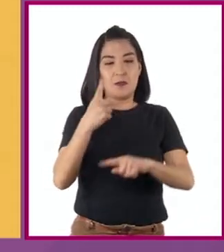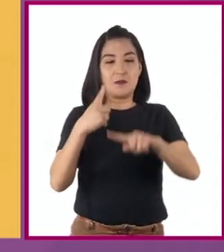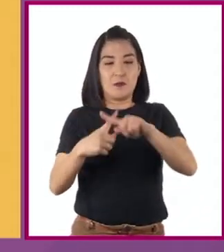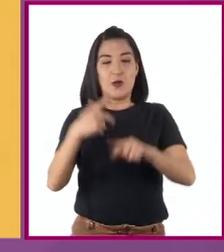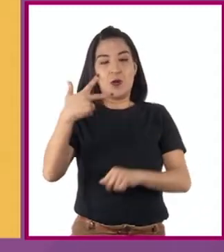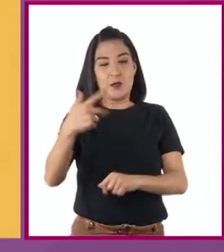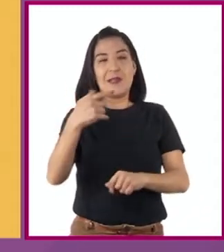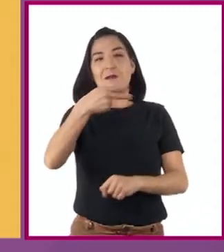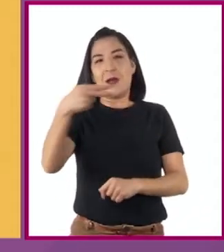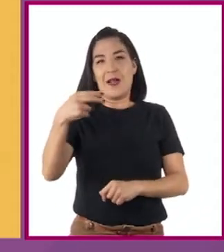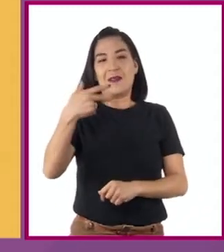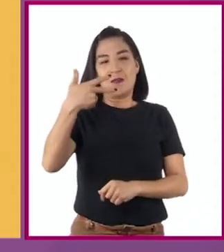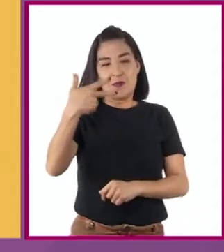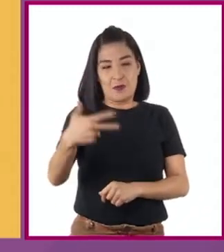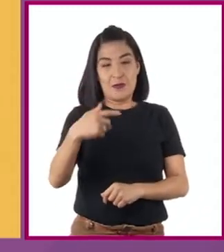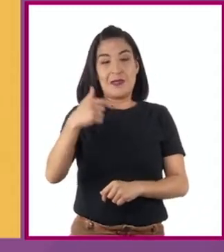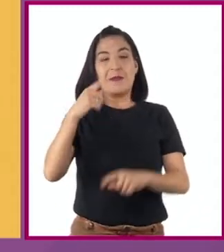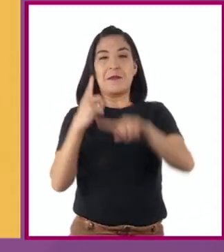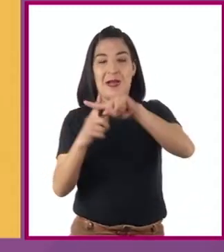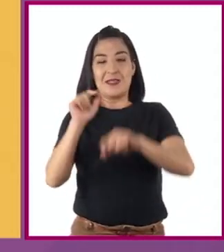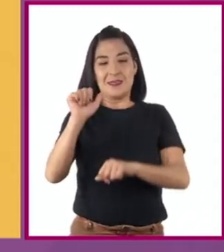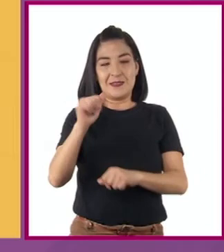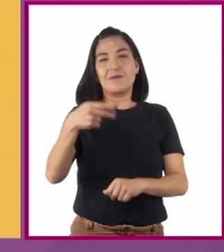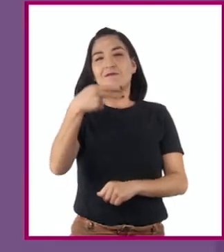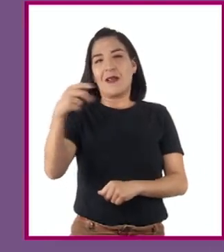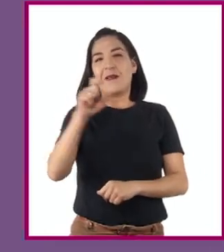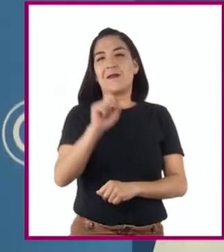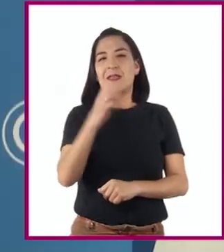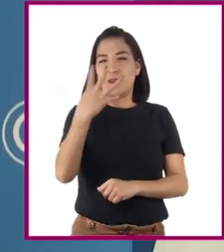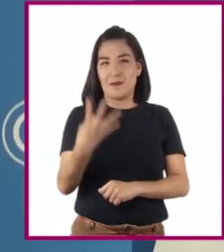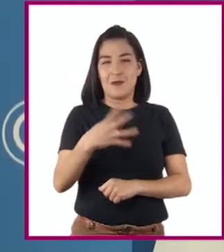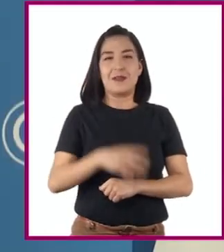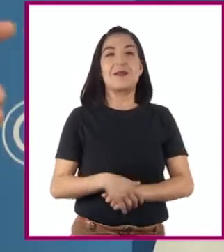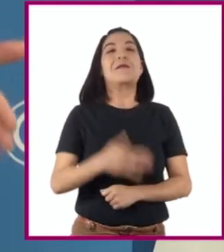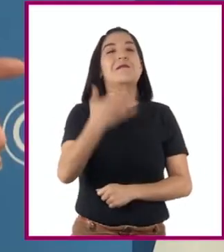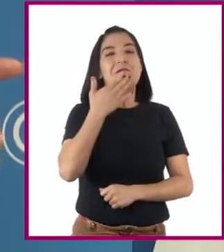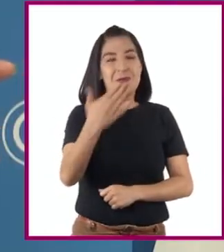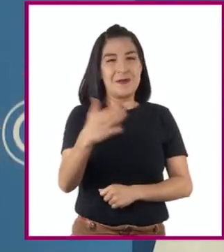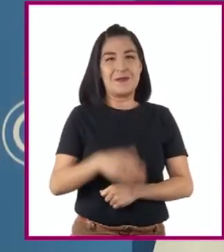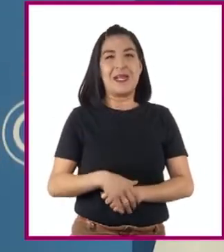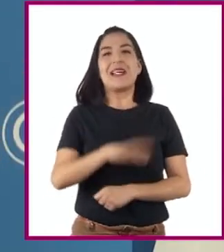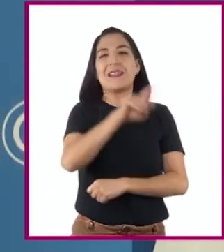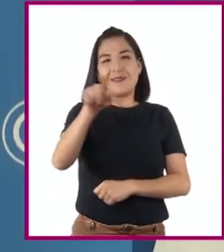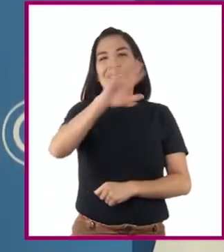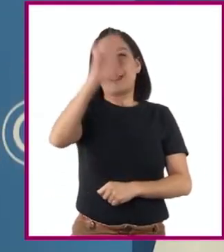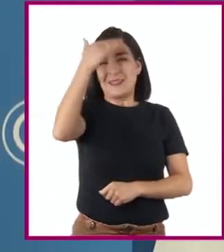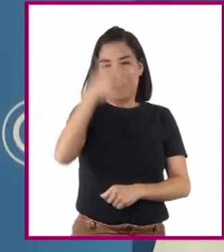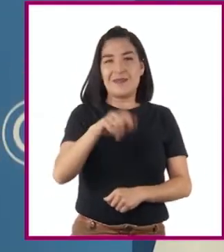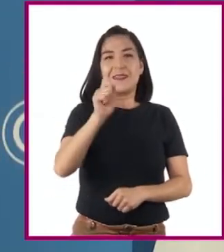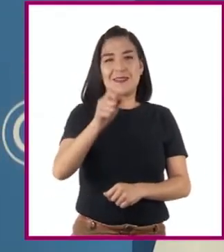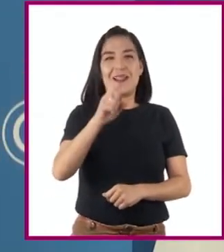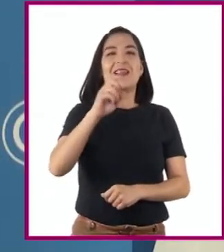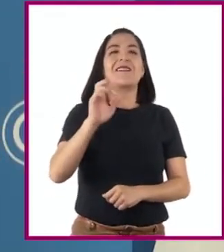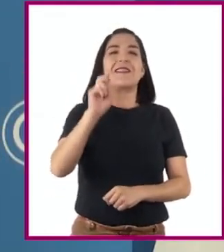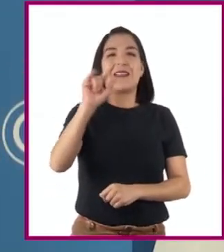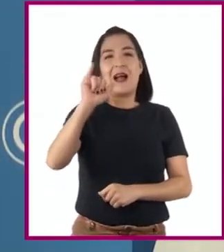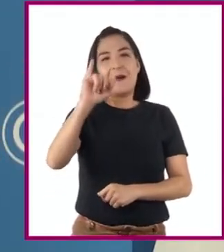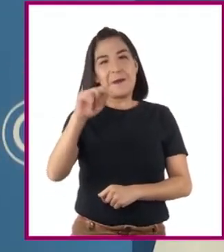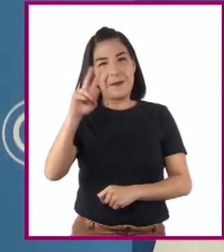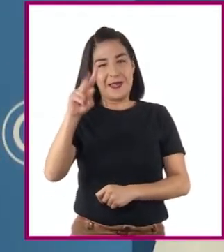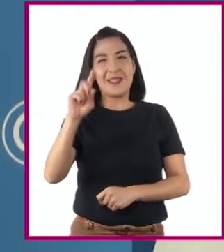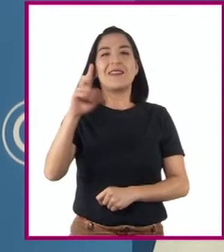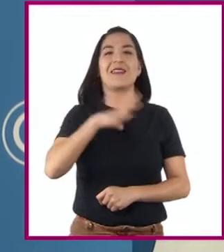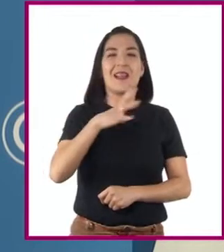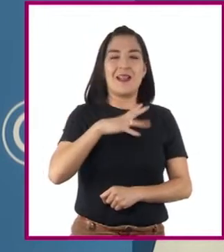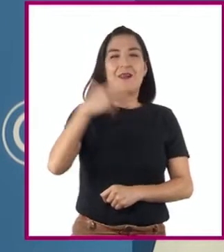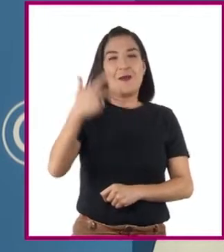a 8 más 16, que es igual a 24. Muy bien, ya sabemos que David tiene 8 años y que Ana